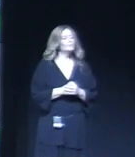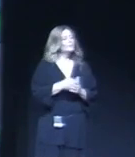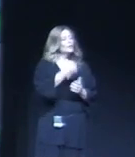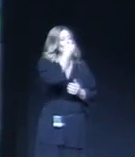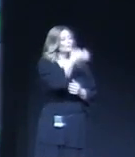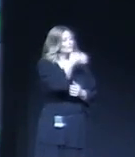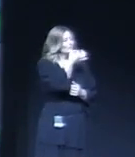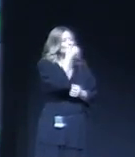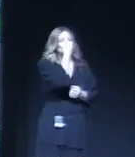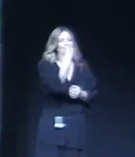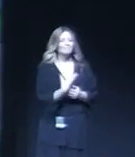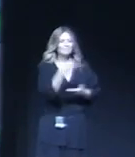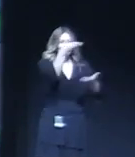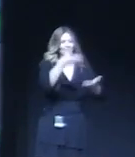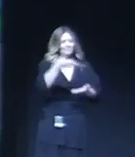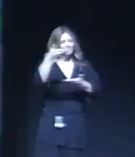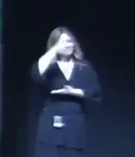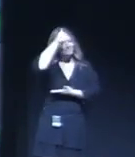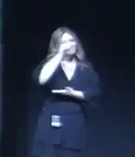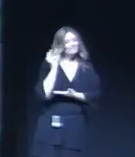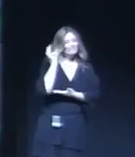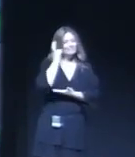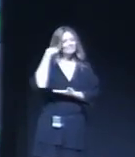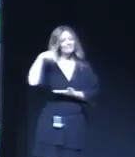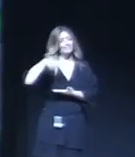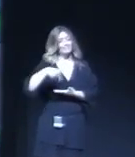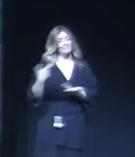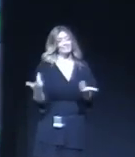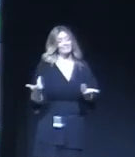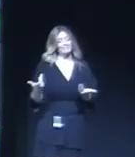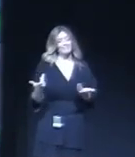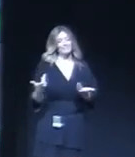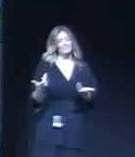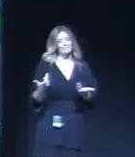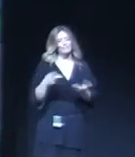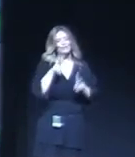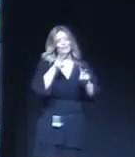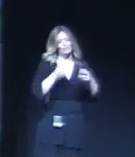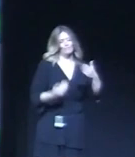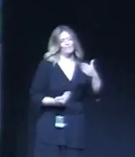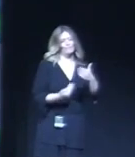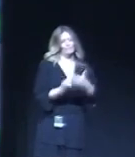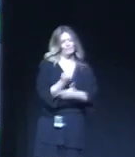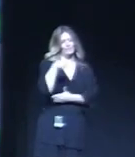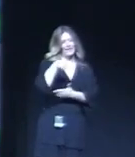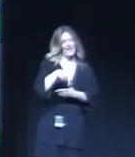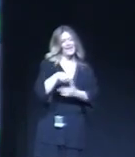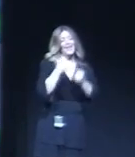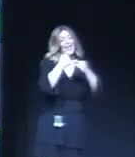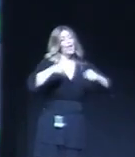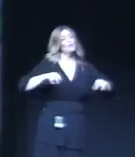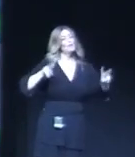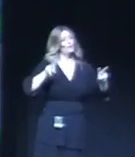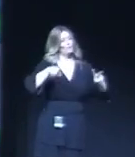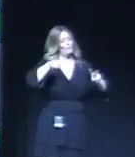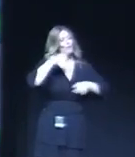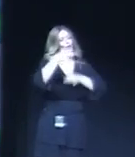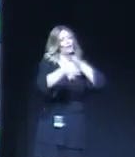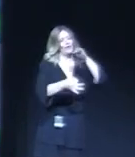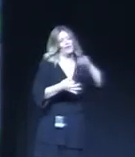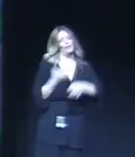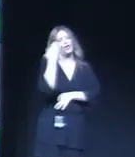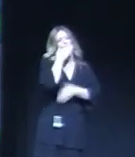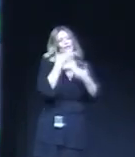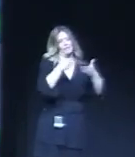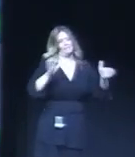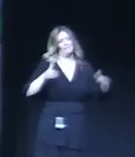Arratsaldeon, ¿qué tal? Bienvenidos, bienvenidas a esta nueva jornada, a este nuevo evento organizado por la Escuela Abierta de la